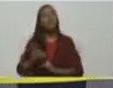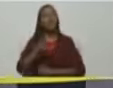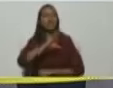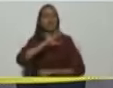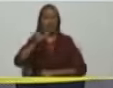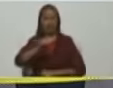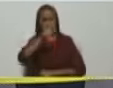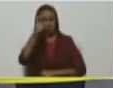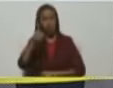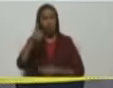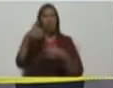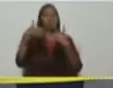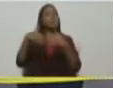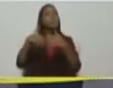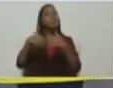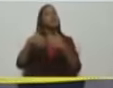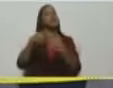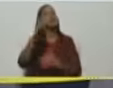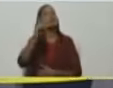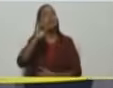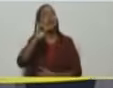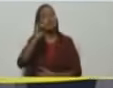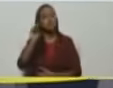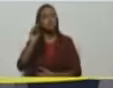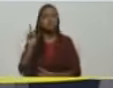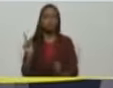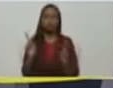BP Exploration Caribbean Limited.